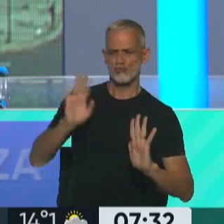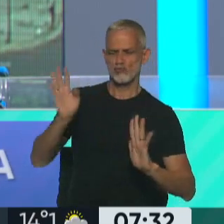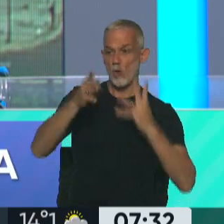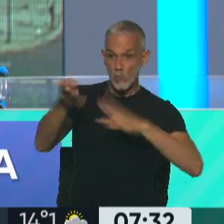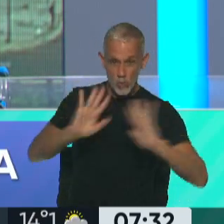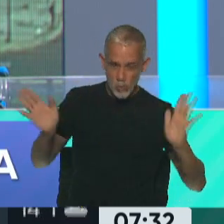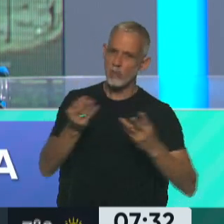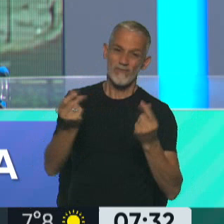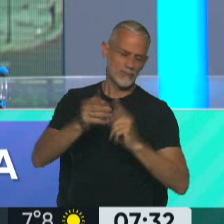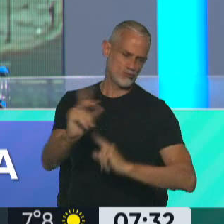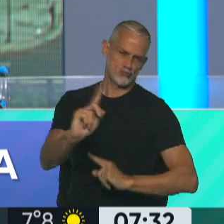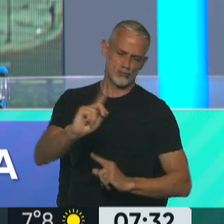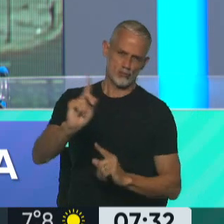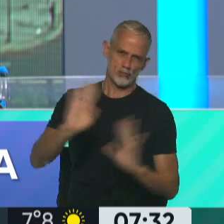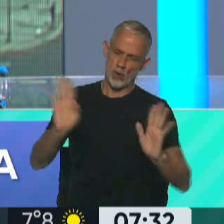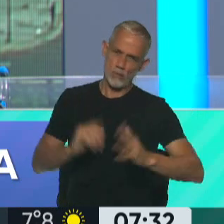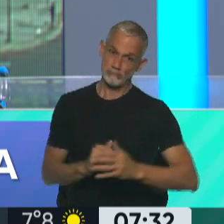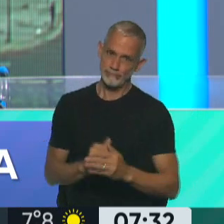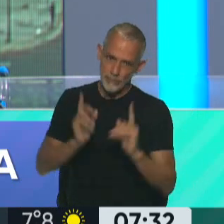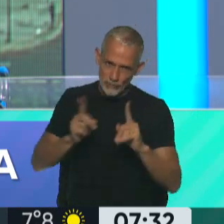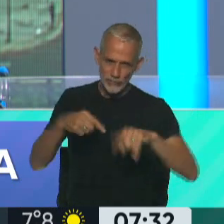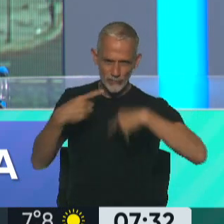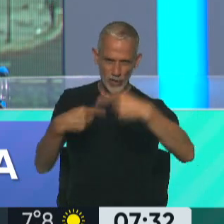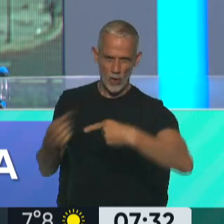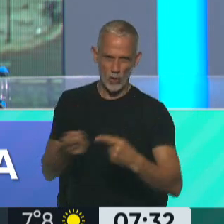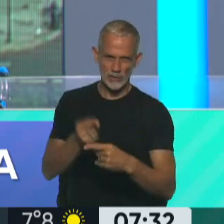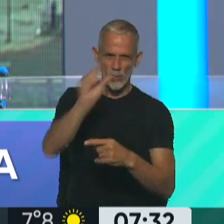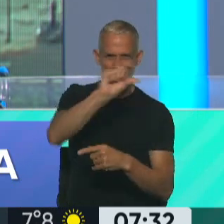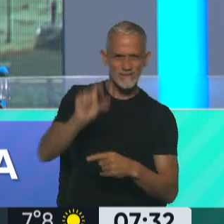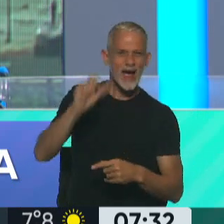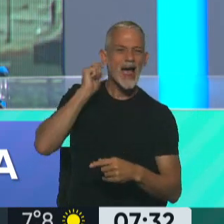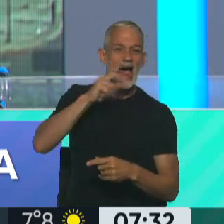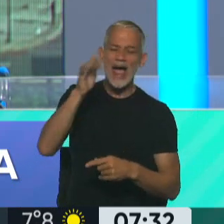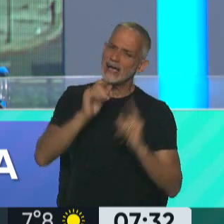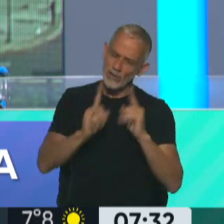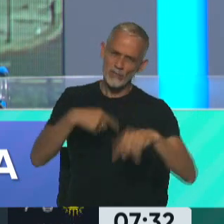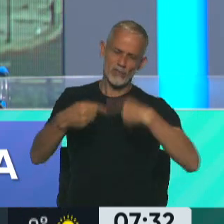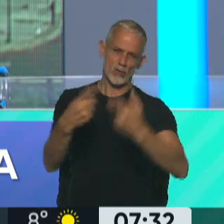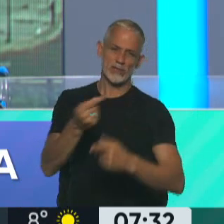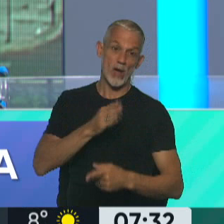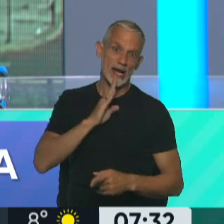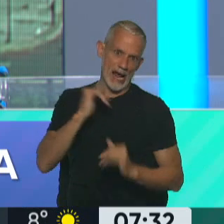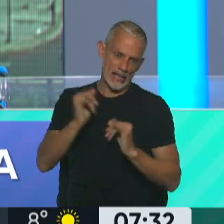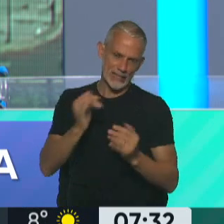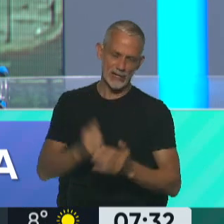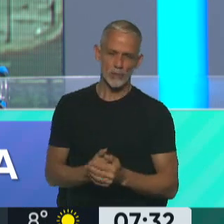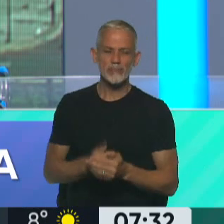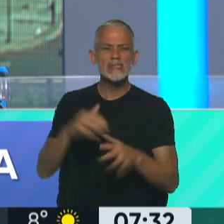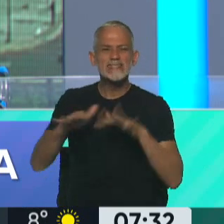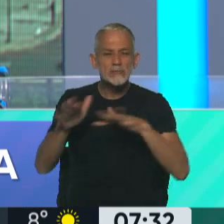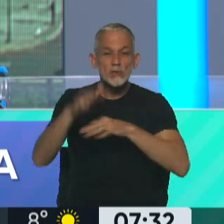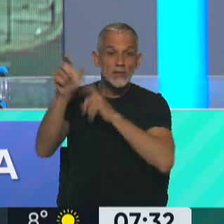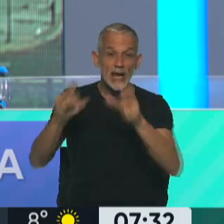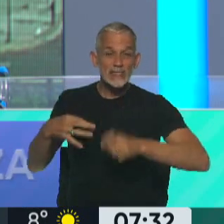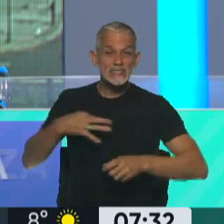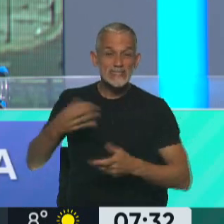manera está planteado un alto el fuego en la Franja de Gaza. Y por último, bueno, la situación humanitaria, que es lo que